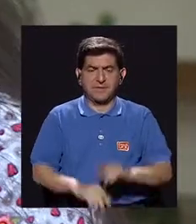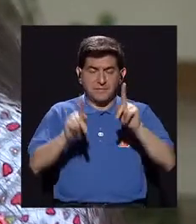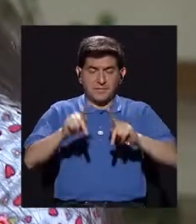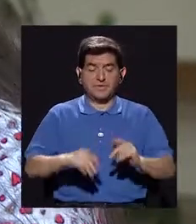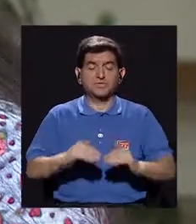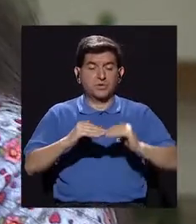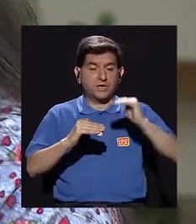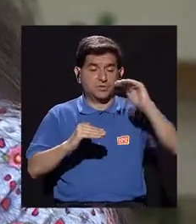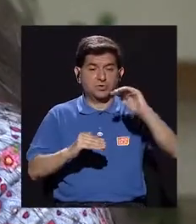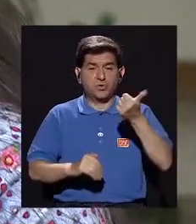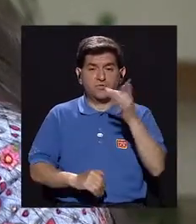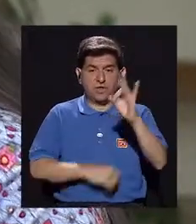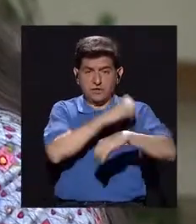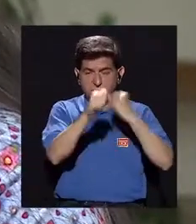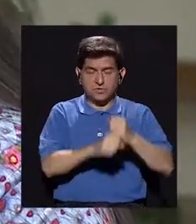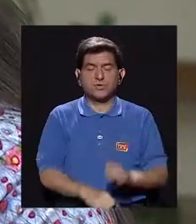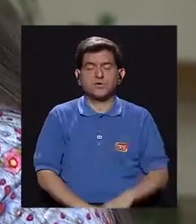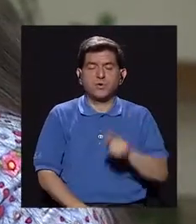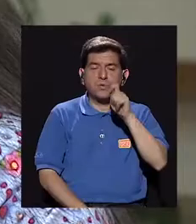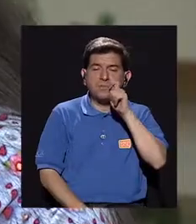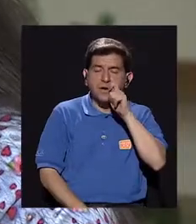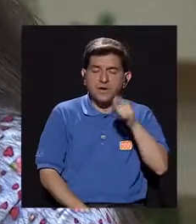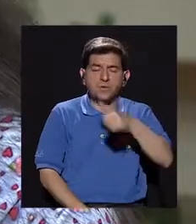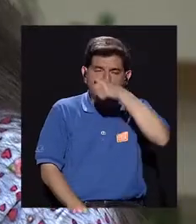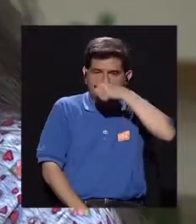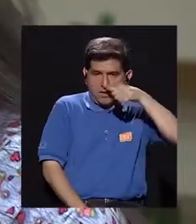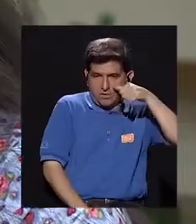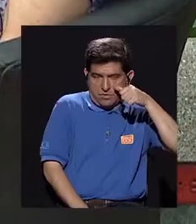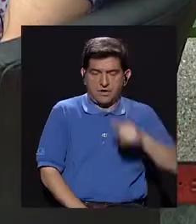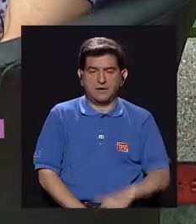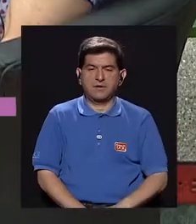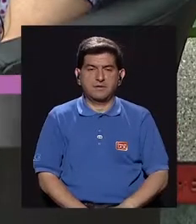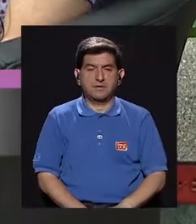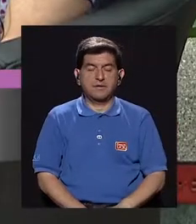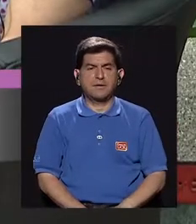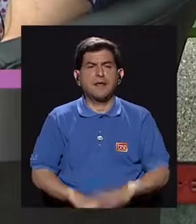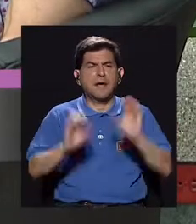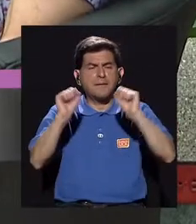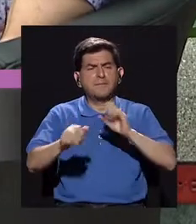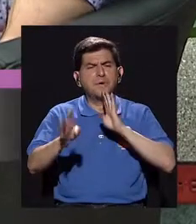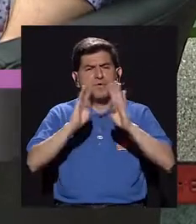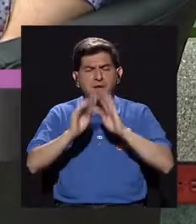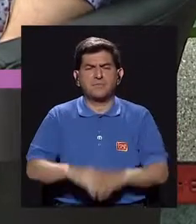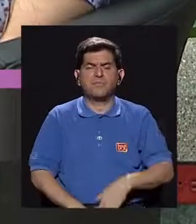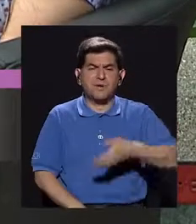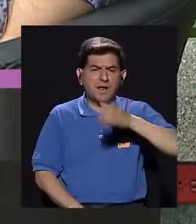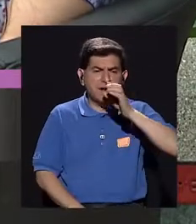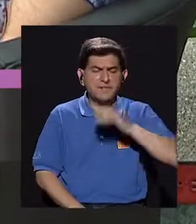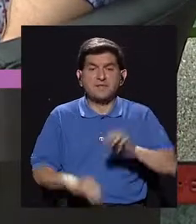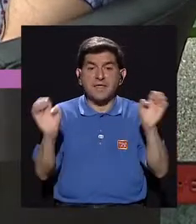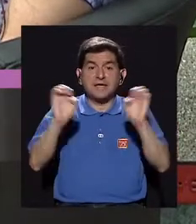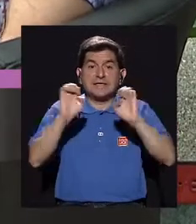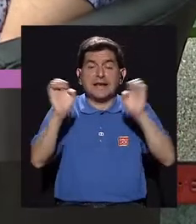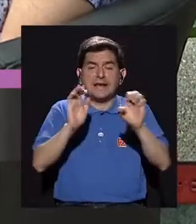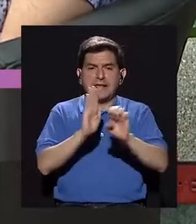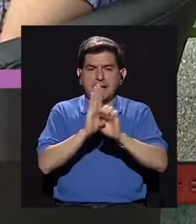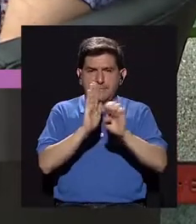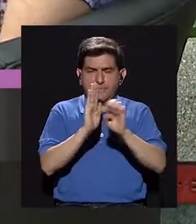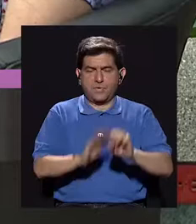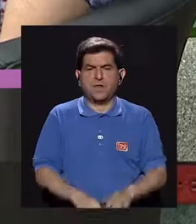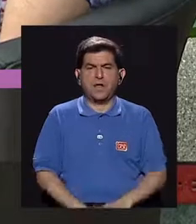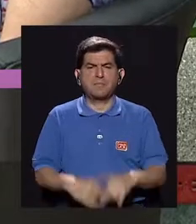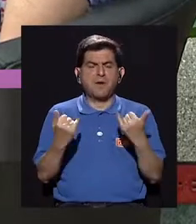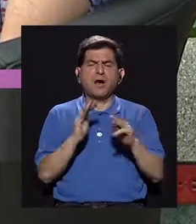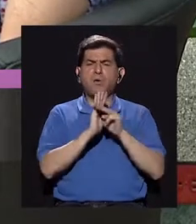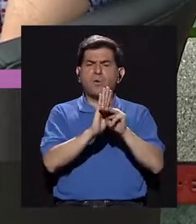para mayores de edad, lo que es la marihuana, cocaína, etcétera. Inclusive aquí podríamos hablar de bebidas energéticas, por